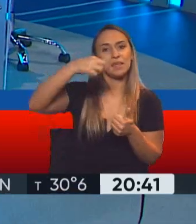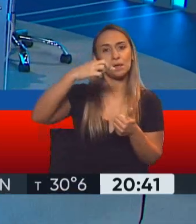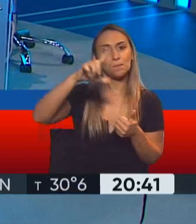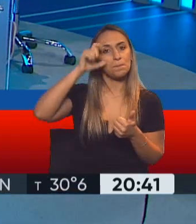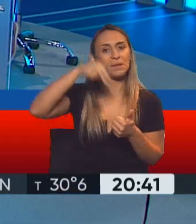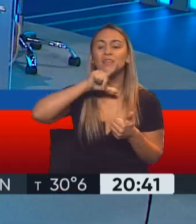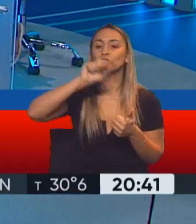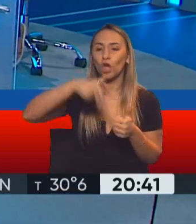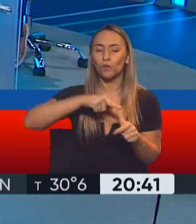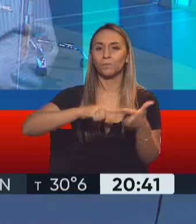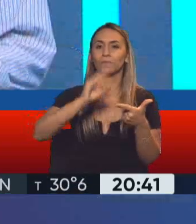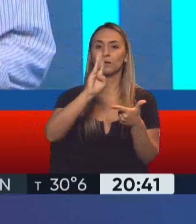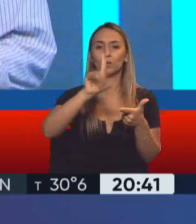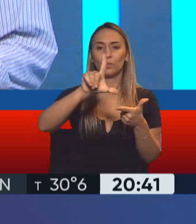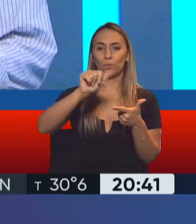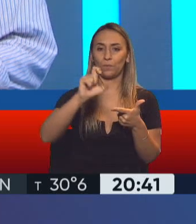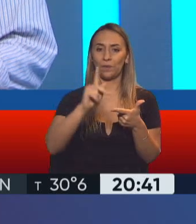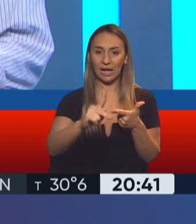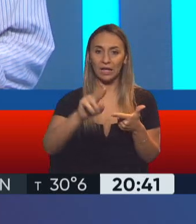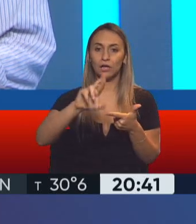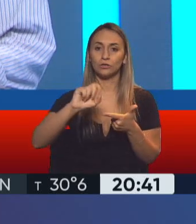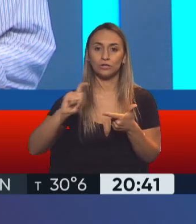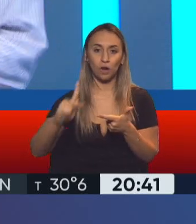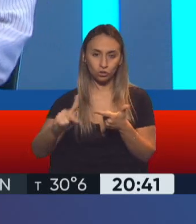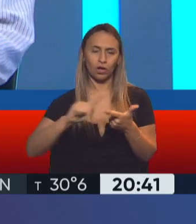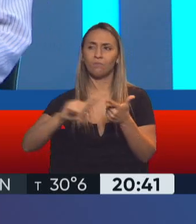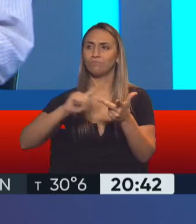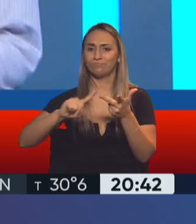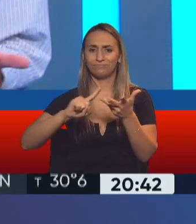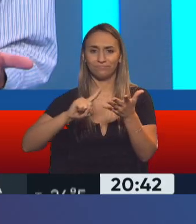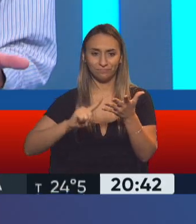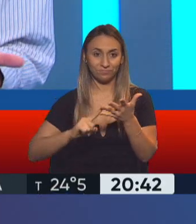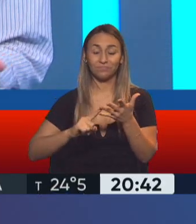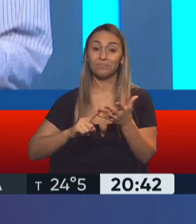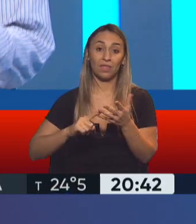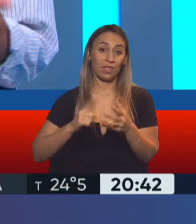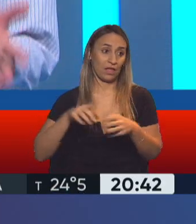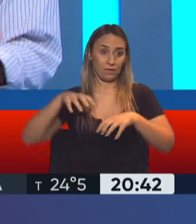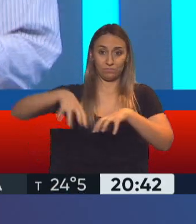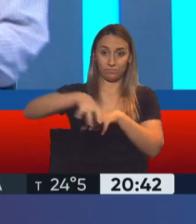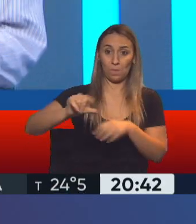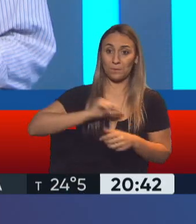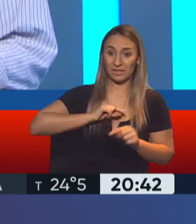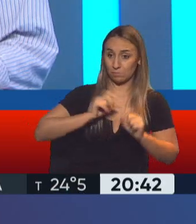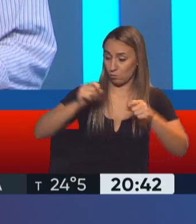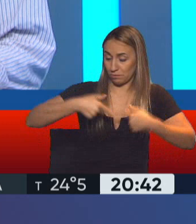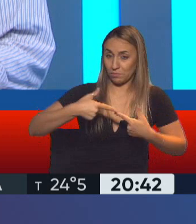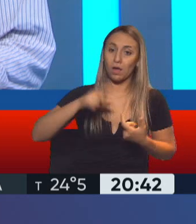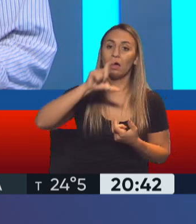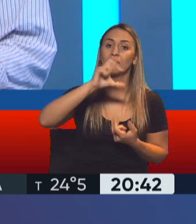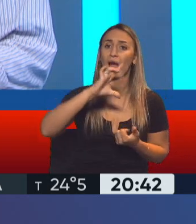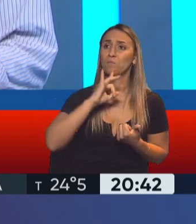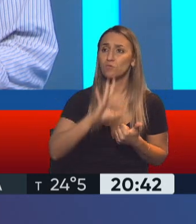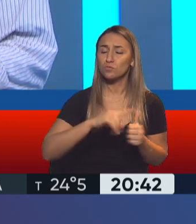blackrock esos grandes fondos que vinieron de la mano de el establishment financiero local también no el ministro- caputo y de